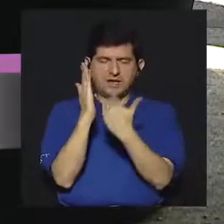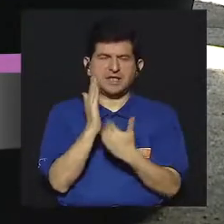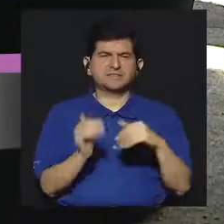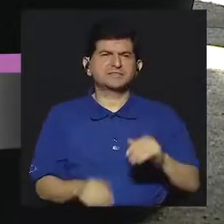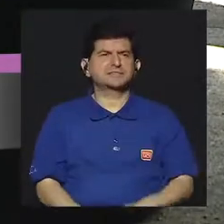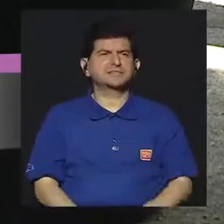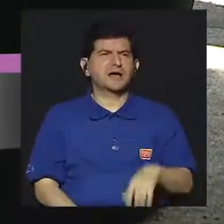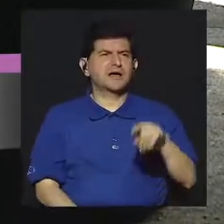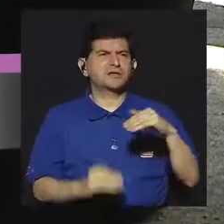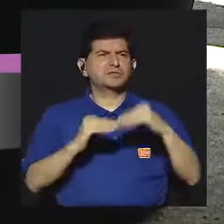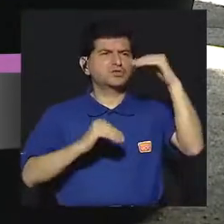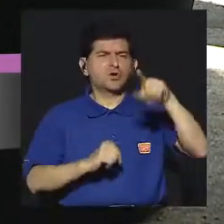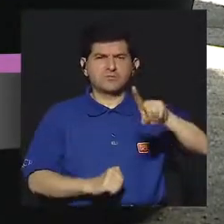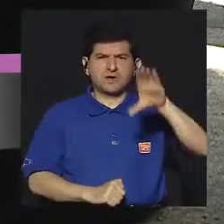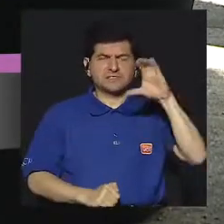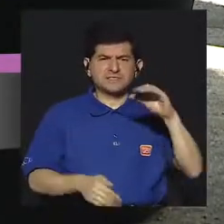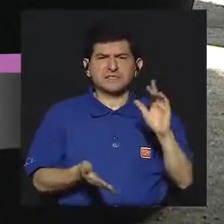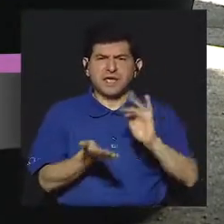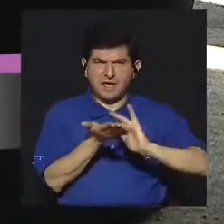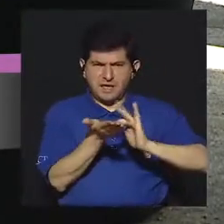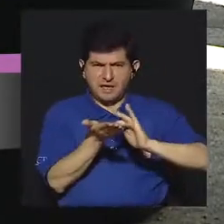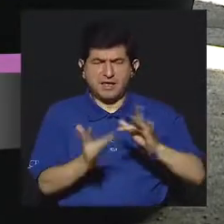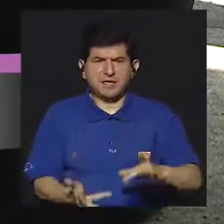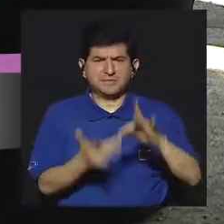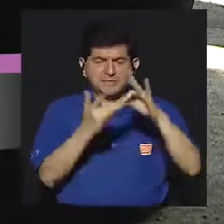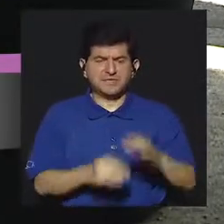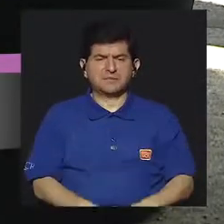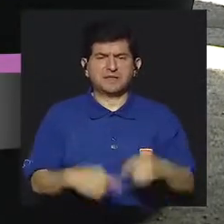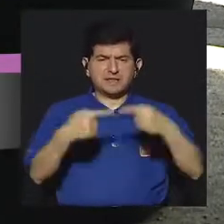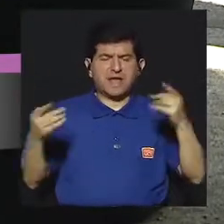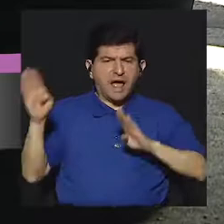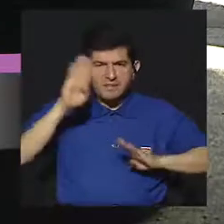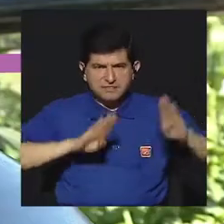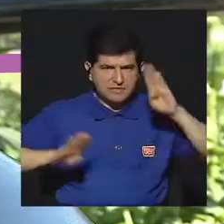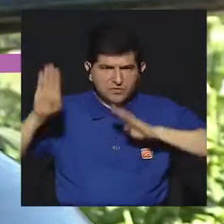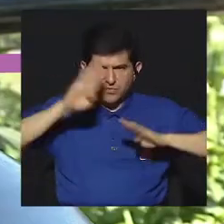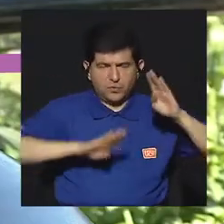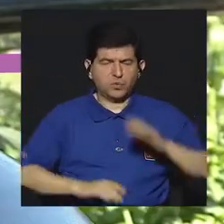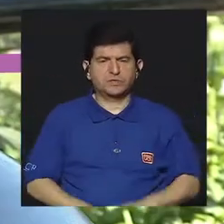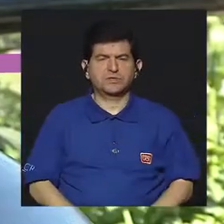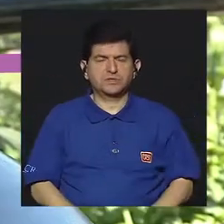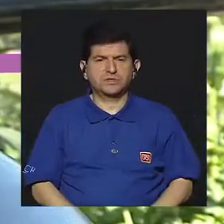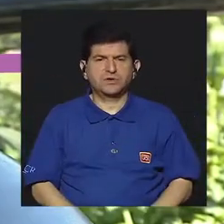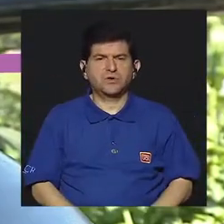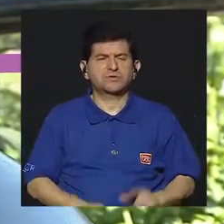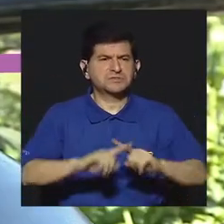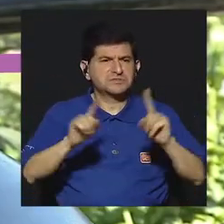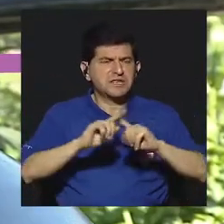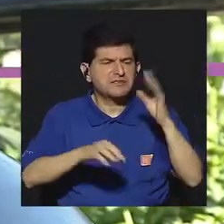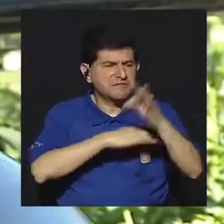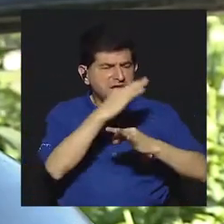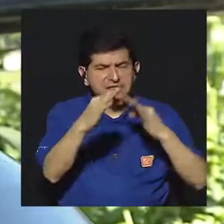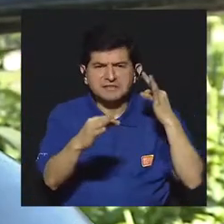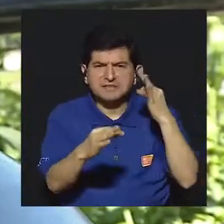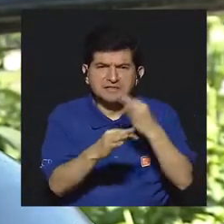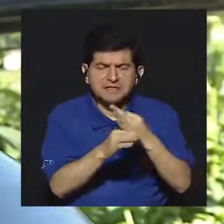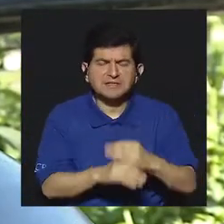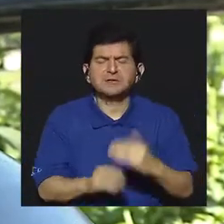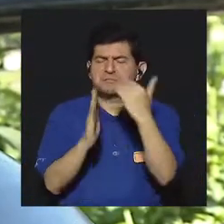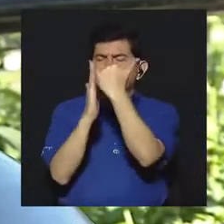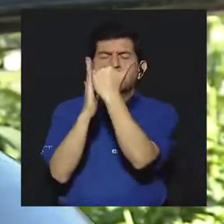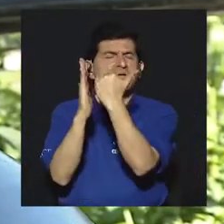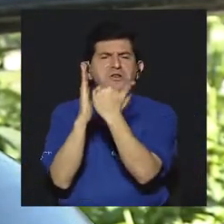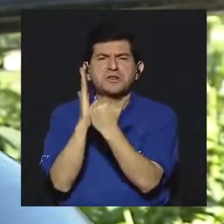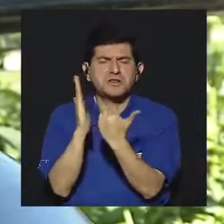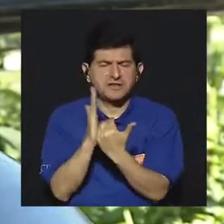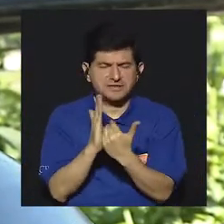de 100 y resto de medicamentos. Principalmente son los antibióticos, la estreptomicina, la neomicina, y hay una